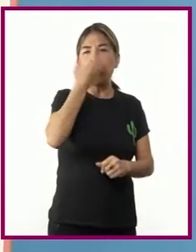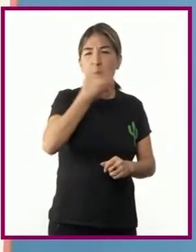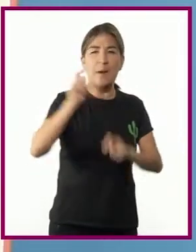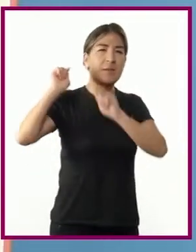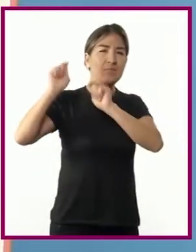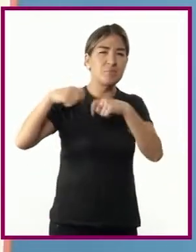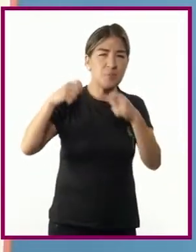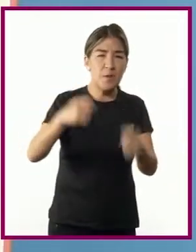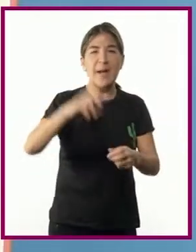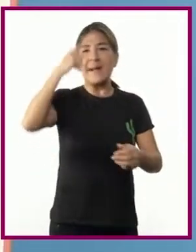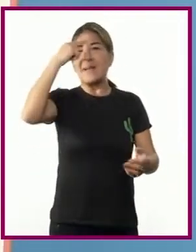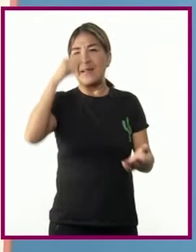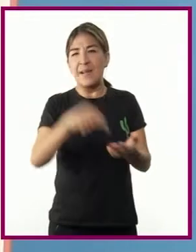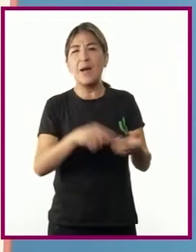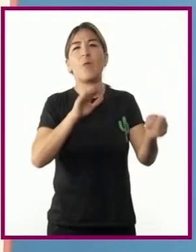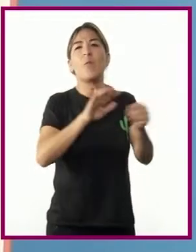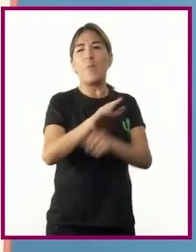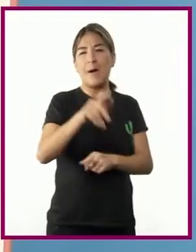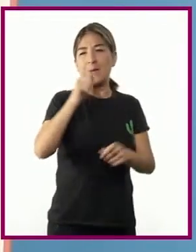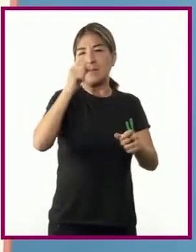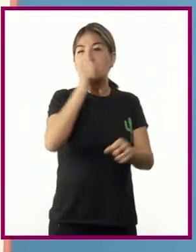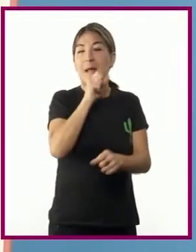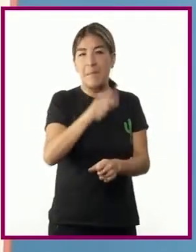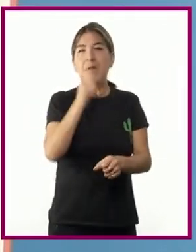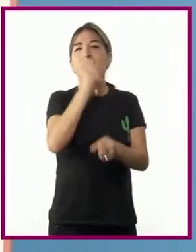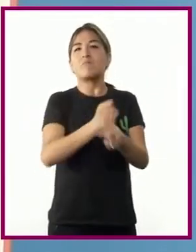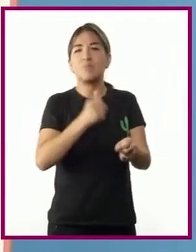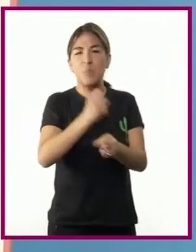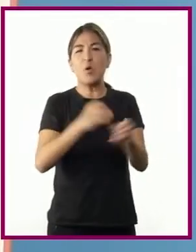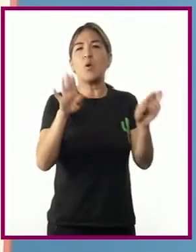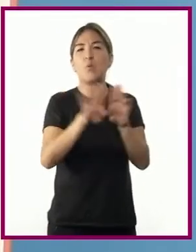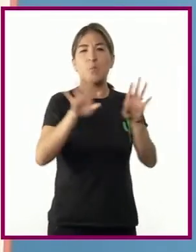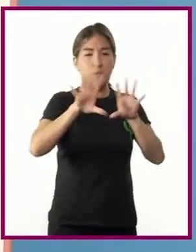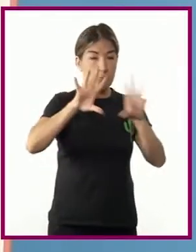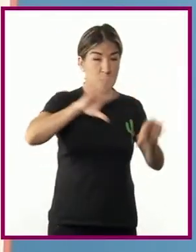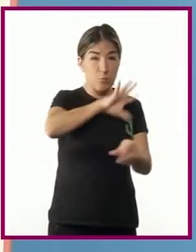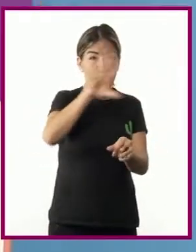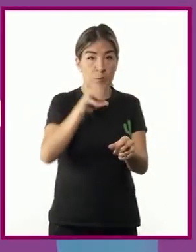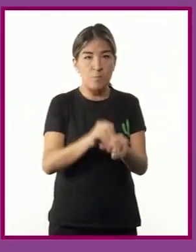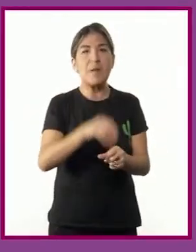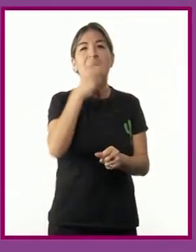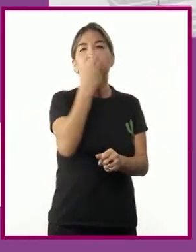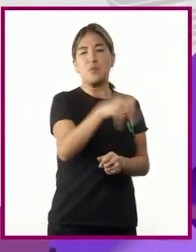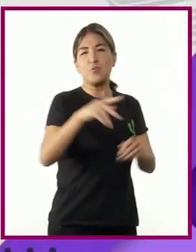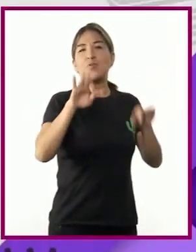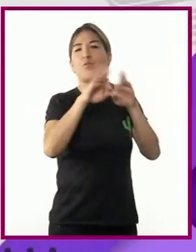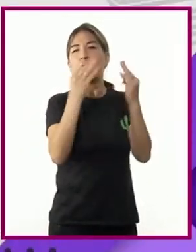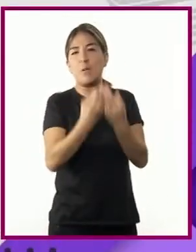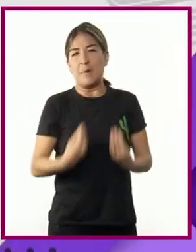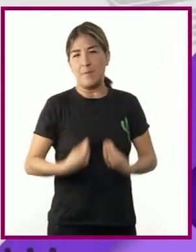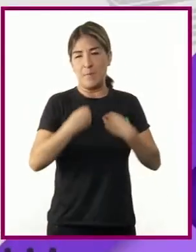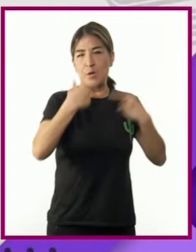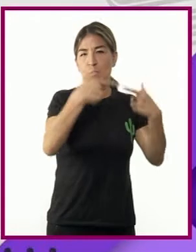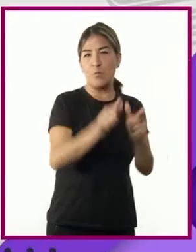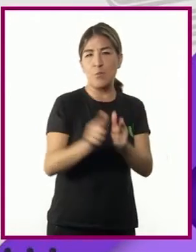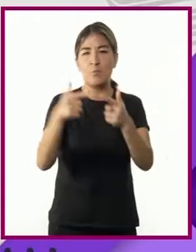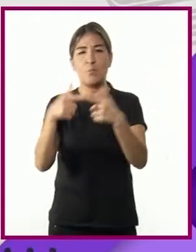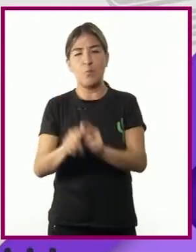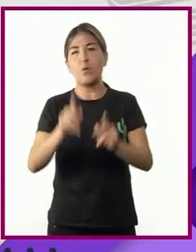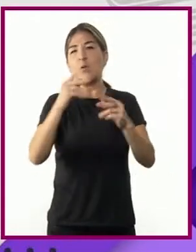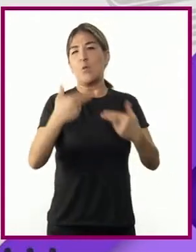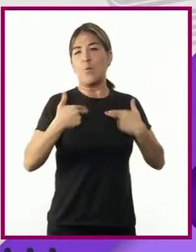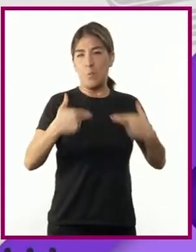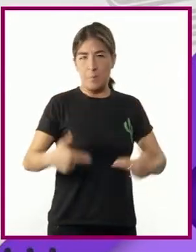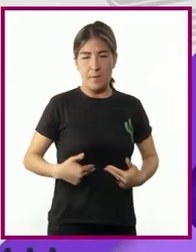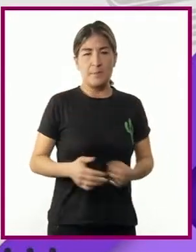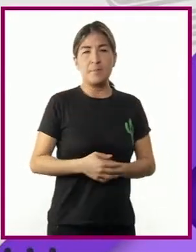creencias y prácticas que constituyen la forma de vida de los grupos humanos. Por su parte, el